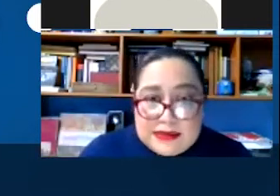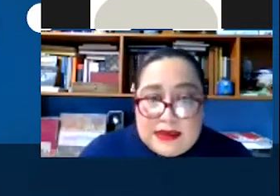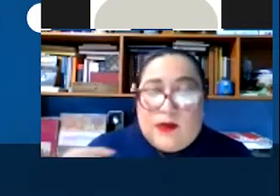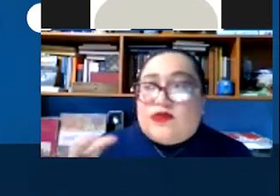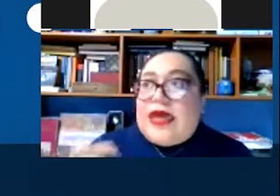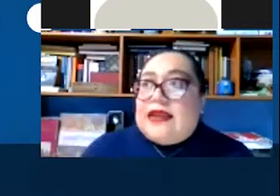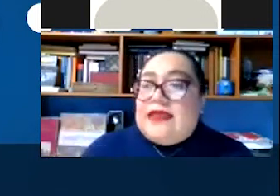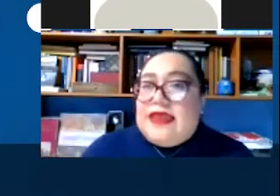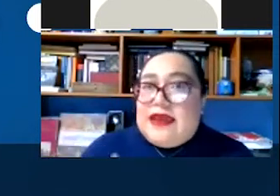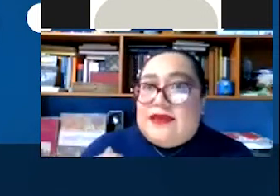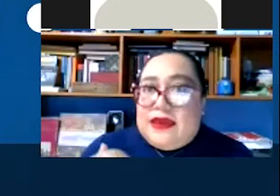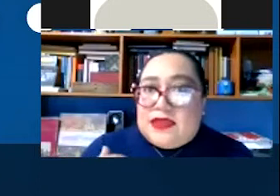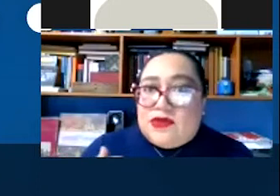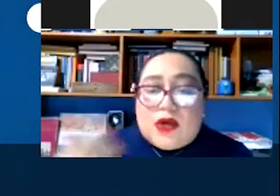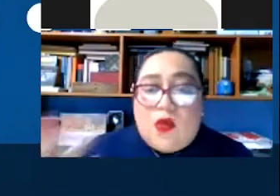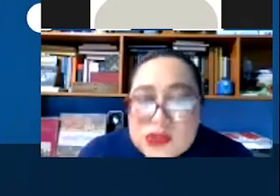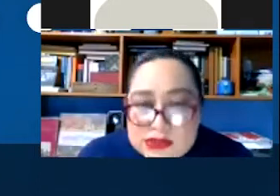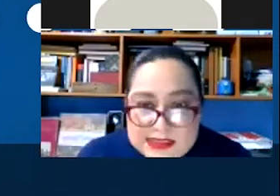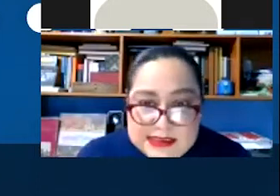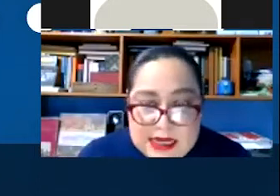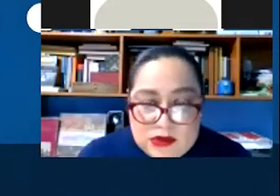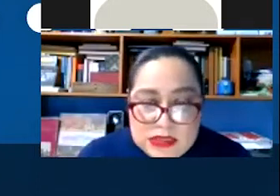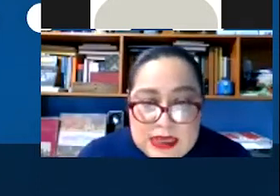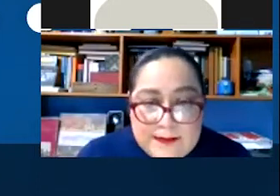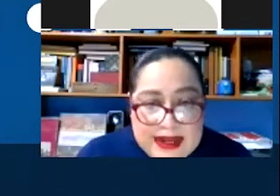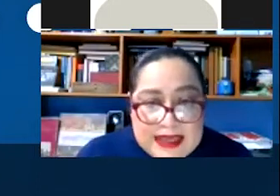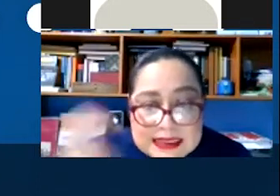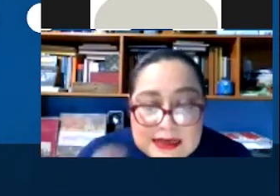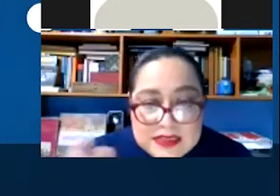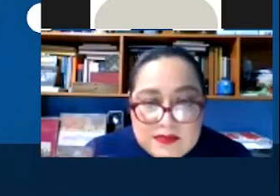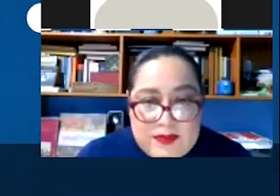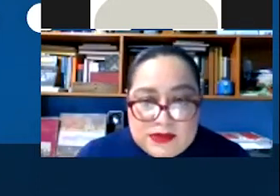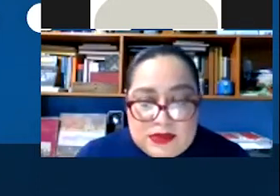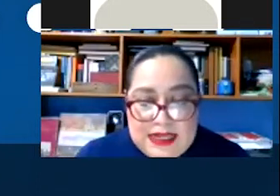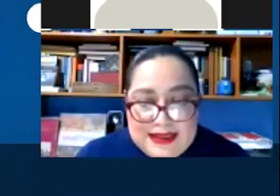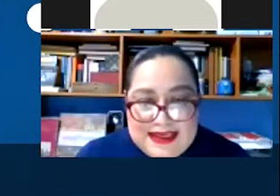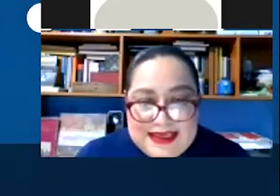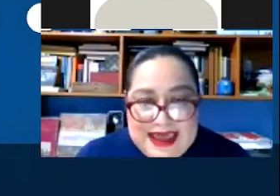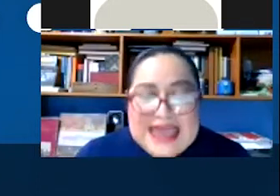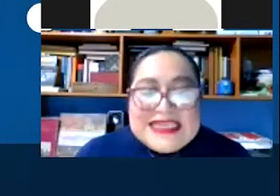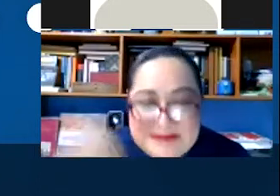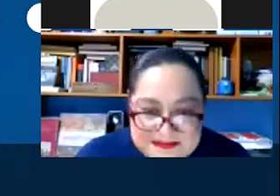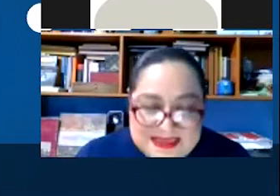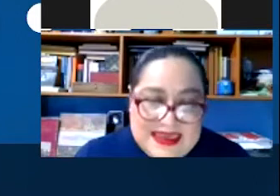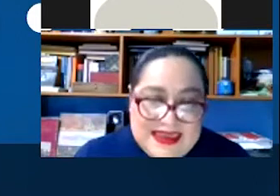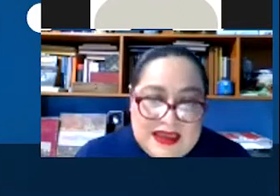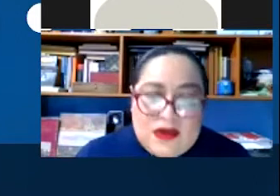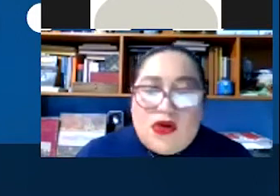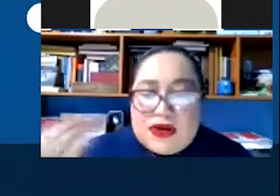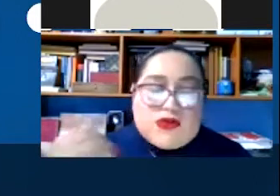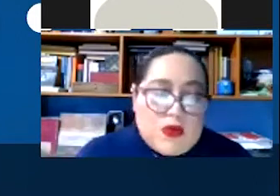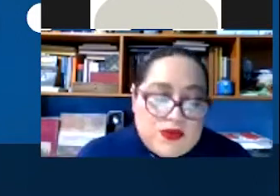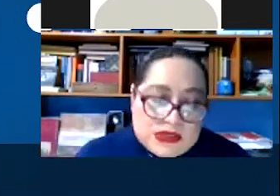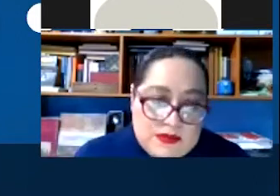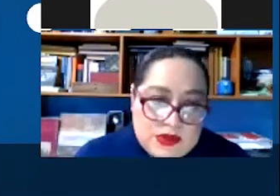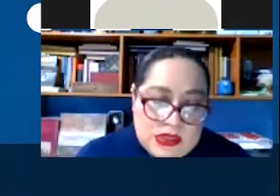habilidades, dotarle de esos recursos necesarios para que esa misma persona activamente logre